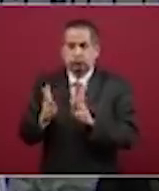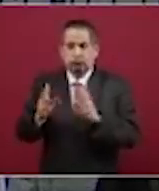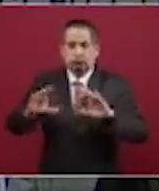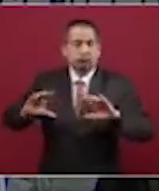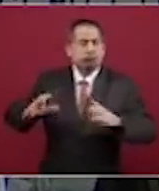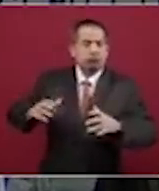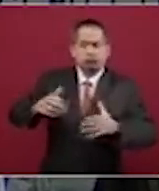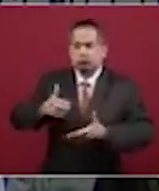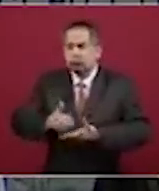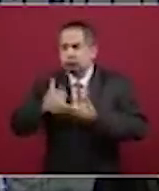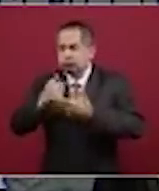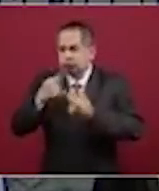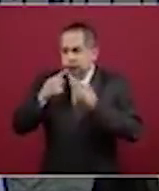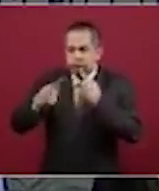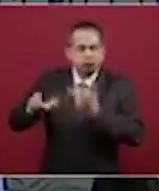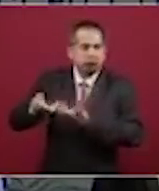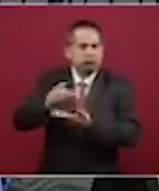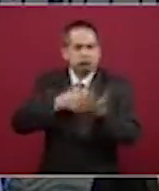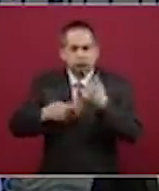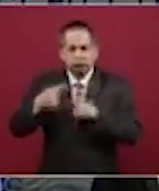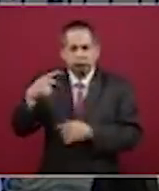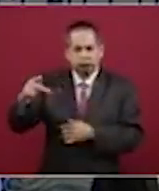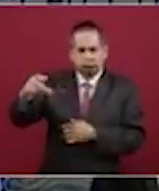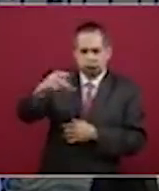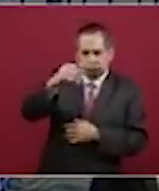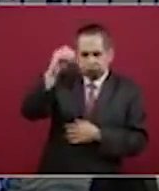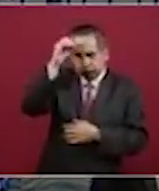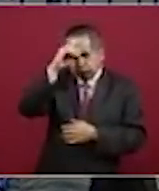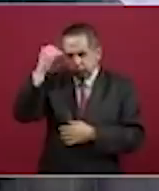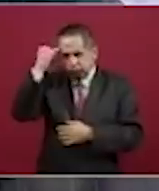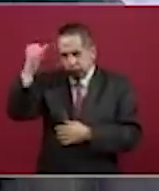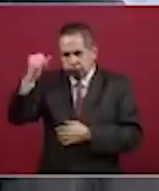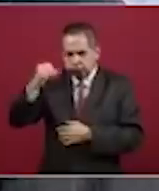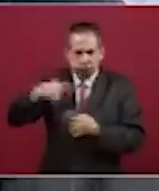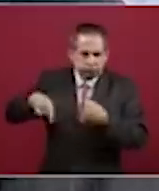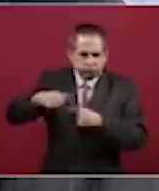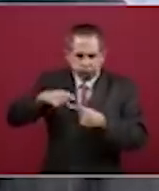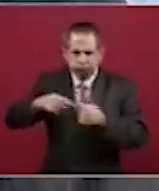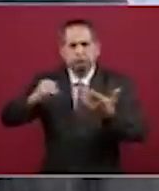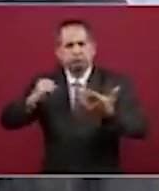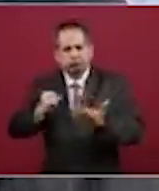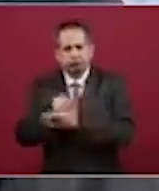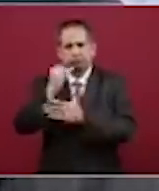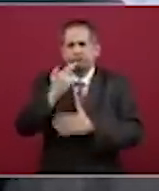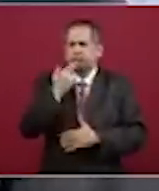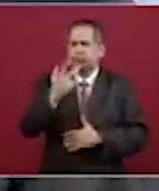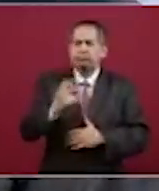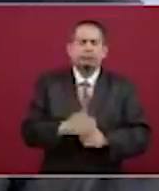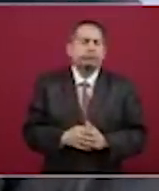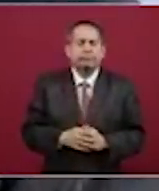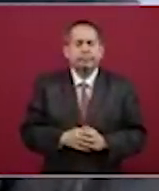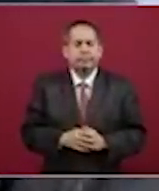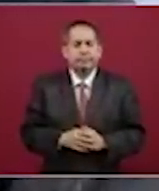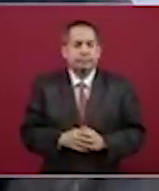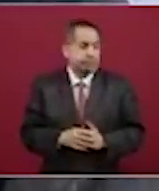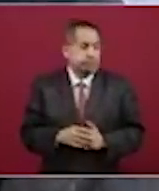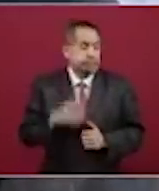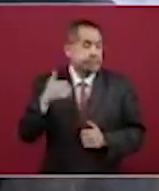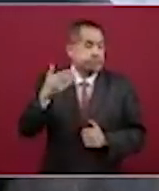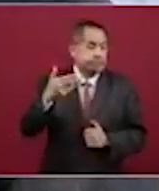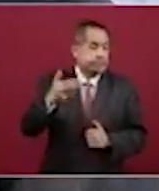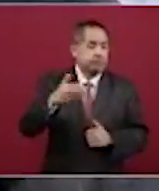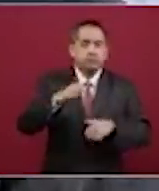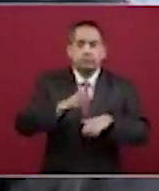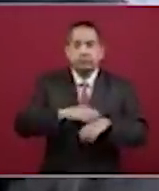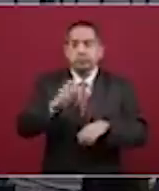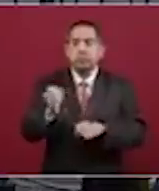ayude a, con su criterio, a tomar las mejores decisiones. Habrá cada vez mayor oportunidad de acceso